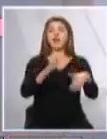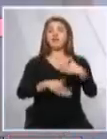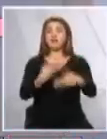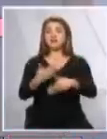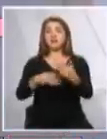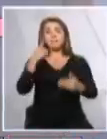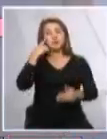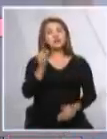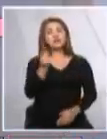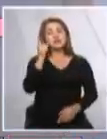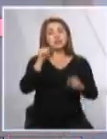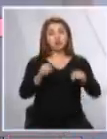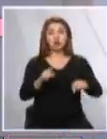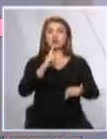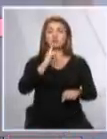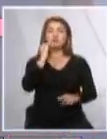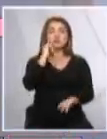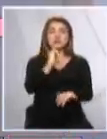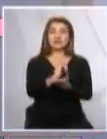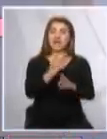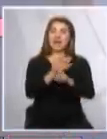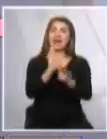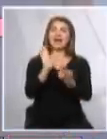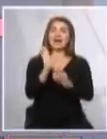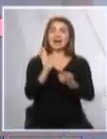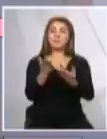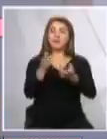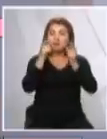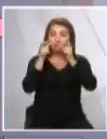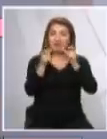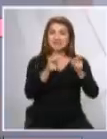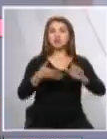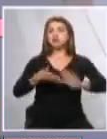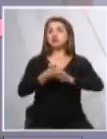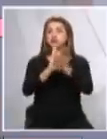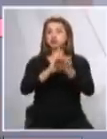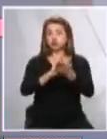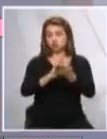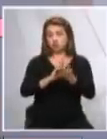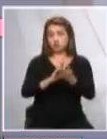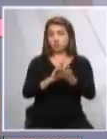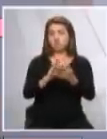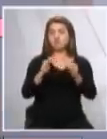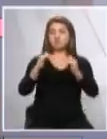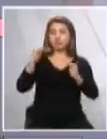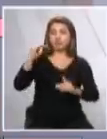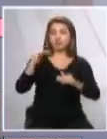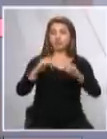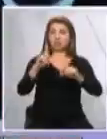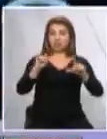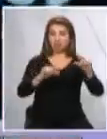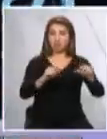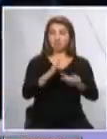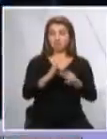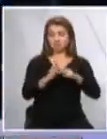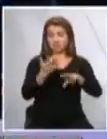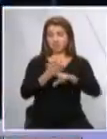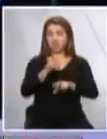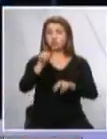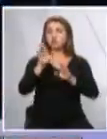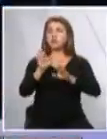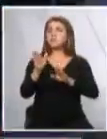pero entender que hoy día tenemos institucionalidad y reglas para fiscalizar todas aquellas irregularidades que se han cometido. Alberto, ¿qué esperas de lo que pasa el